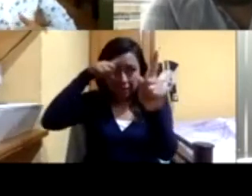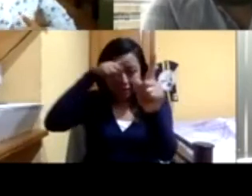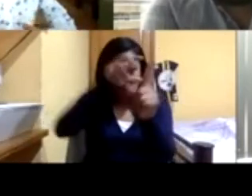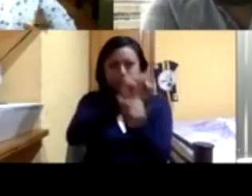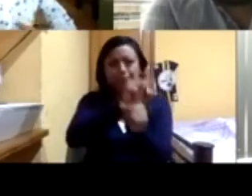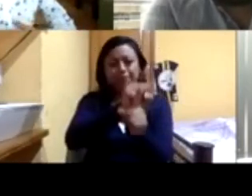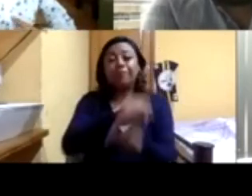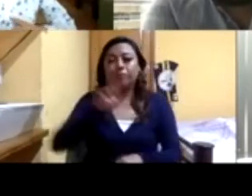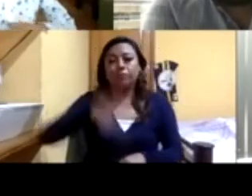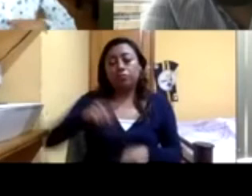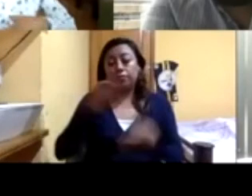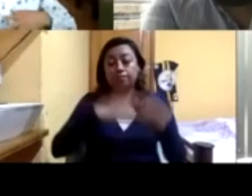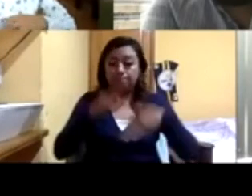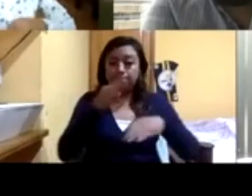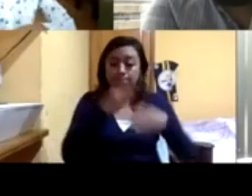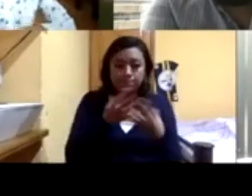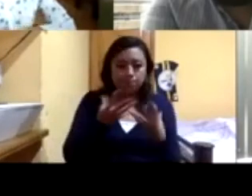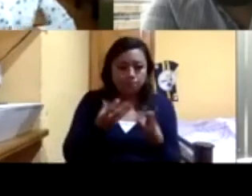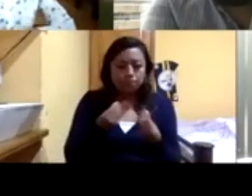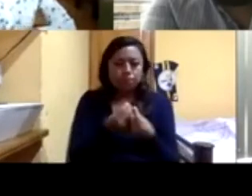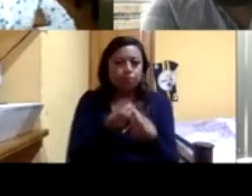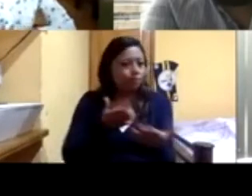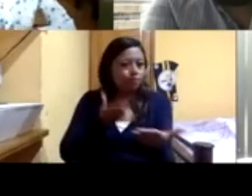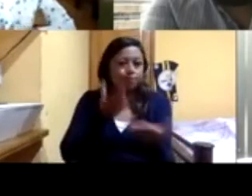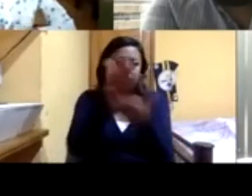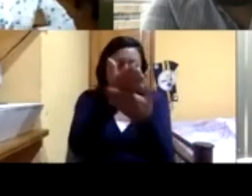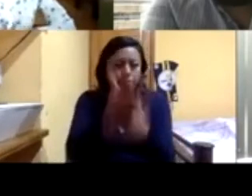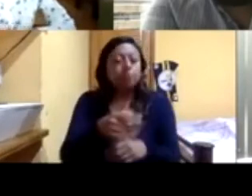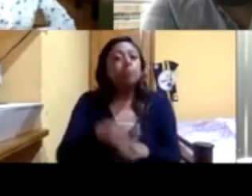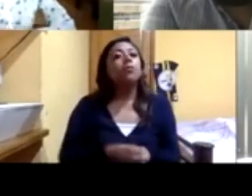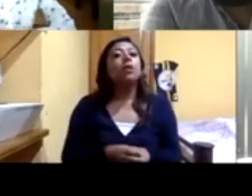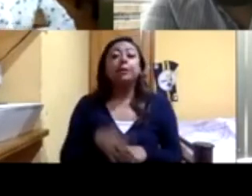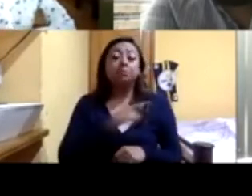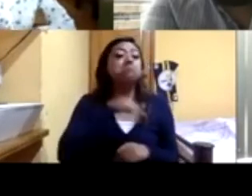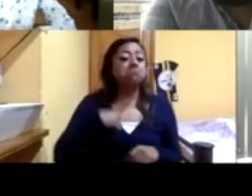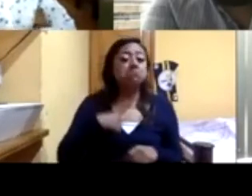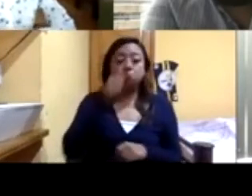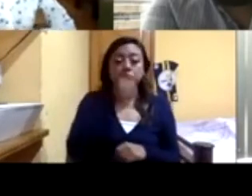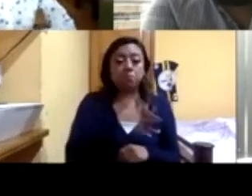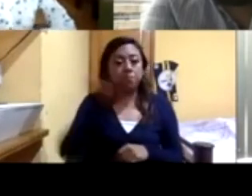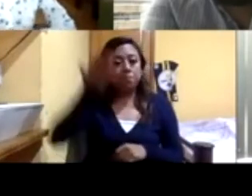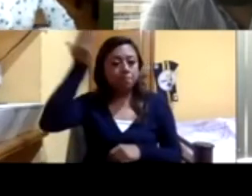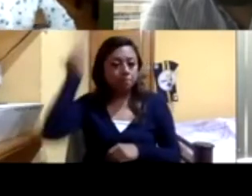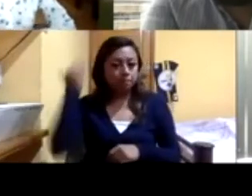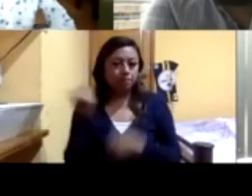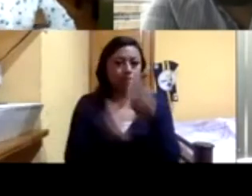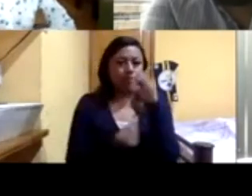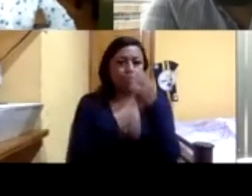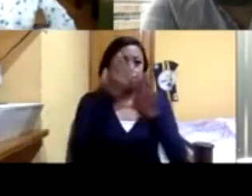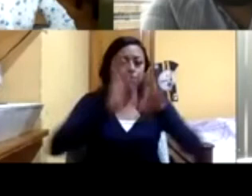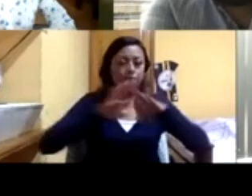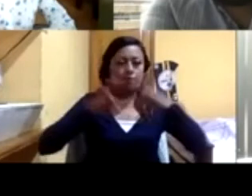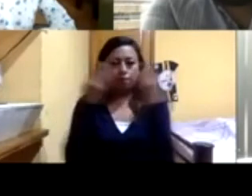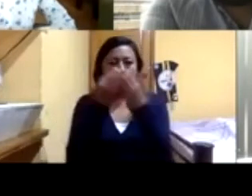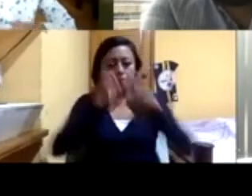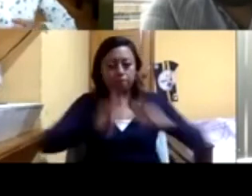en el camino, ¿no? Nosotros también, cuando llegamos a la nueva conformación del Pleno El Info, nos